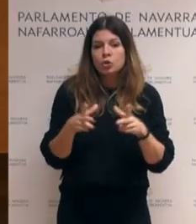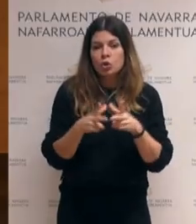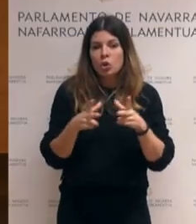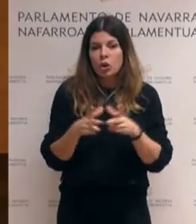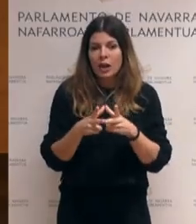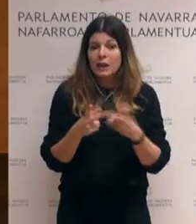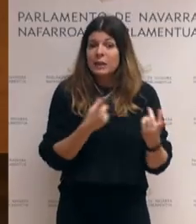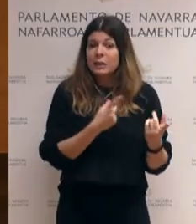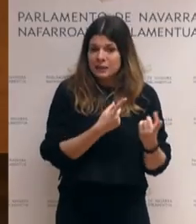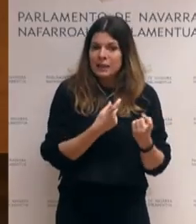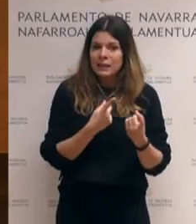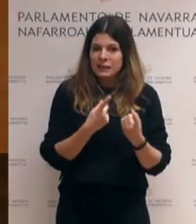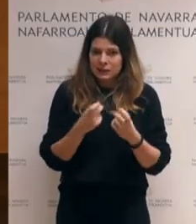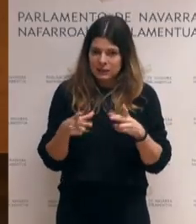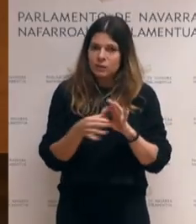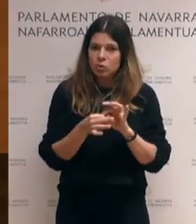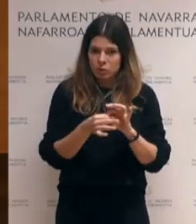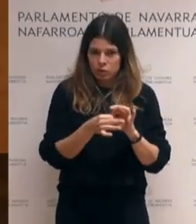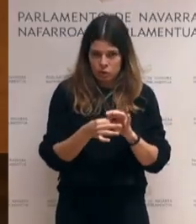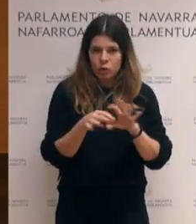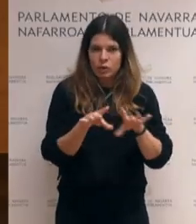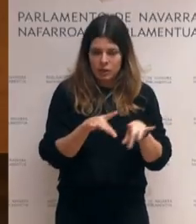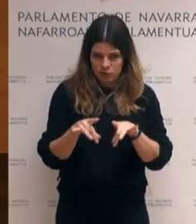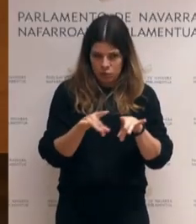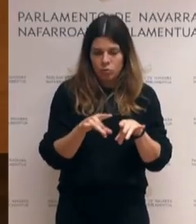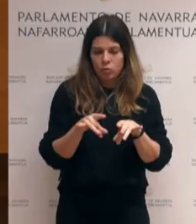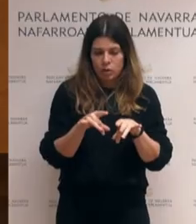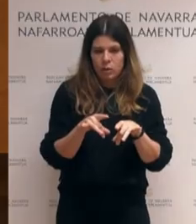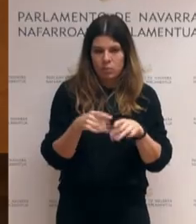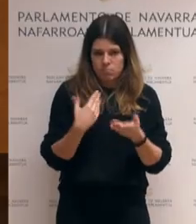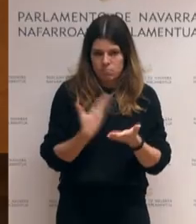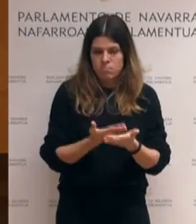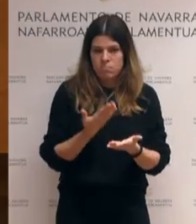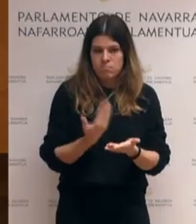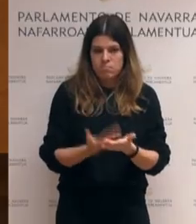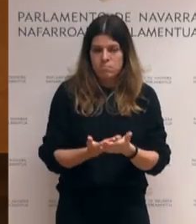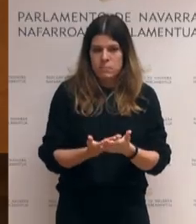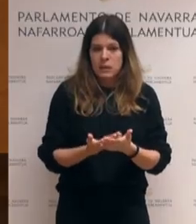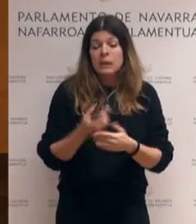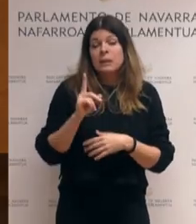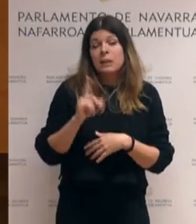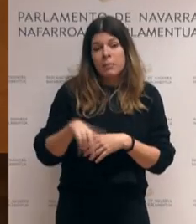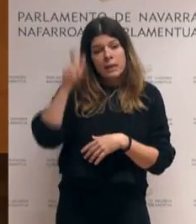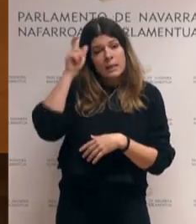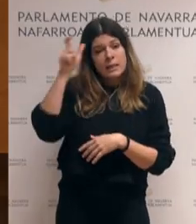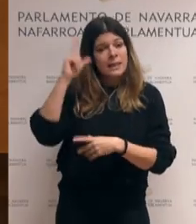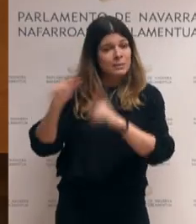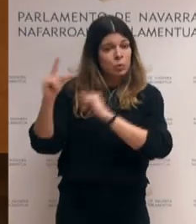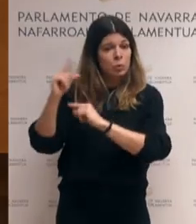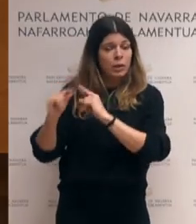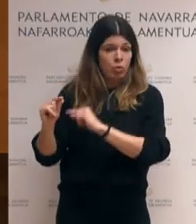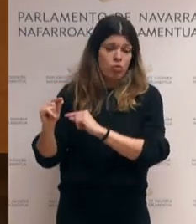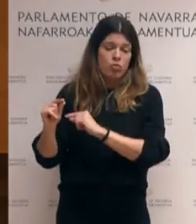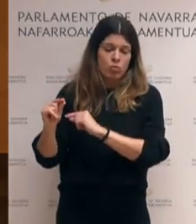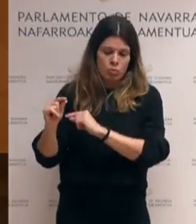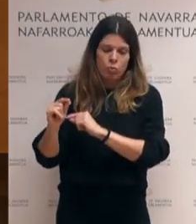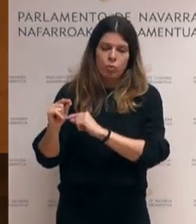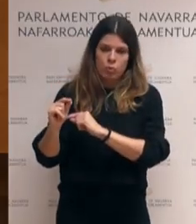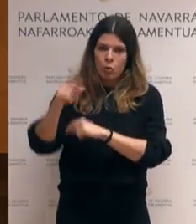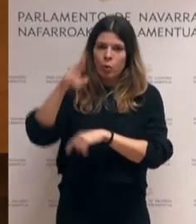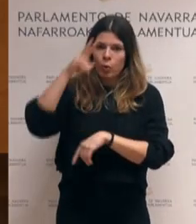sin una cohesión territorial y también que la despoblación es un fenómeno muy preocupante que Está avanzando en el